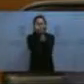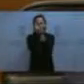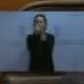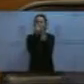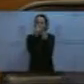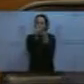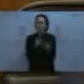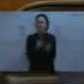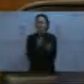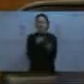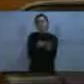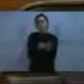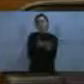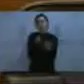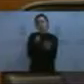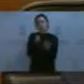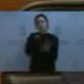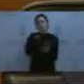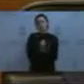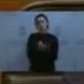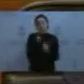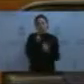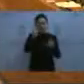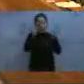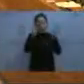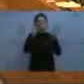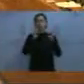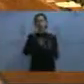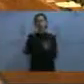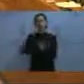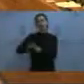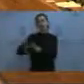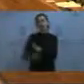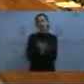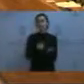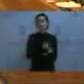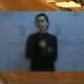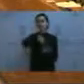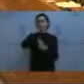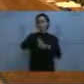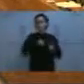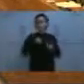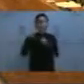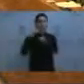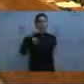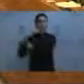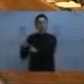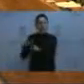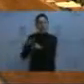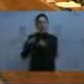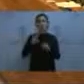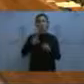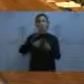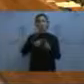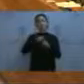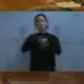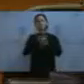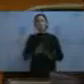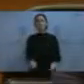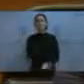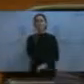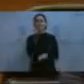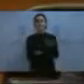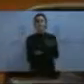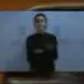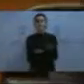piloto para el asturiano, porque, bien, ha explicado todas las materias a las que afectaría, los contenidos del mismo, sus objetivos y su evaluación. Me parece